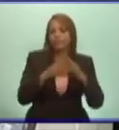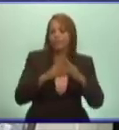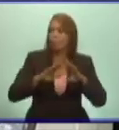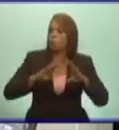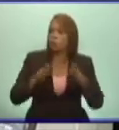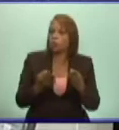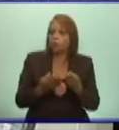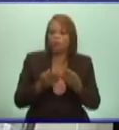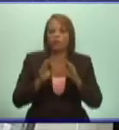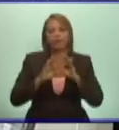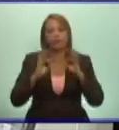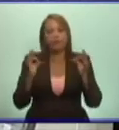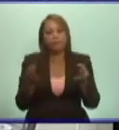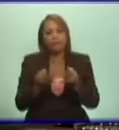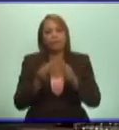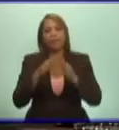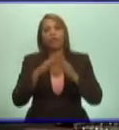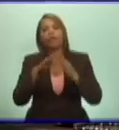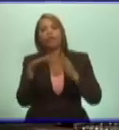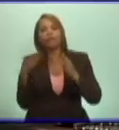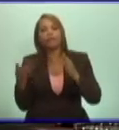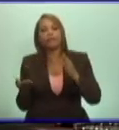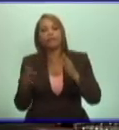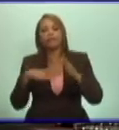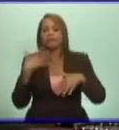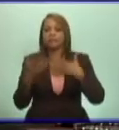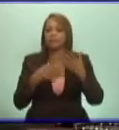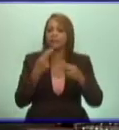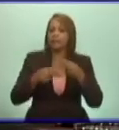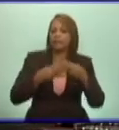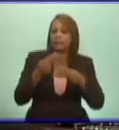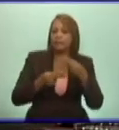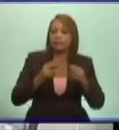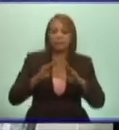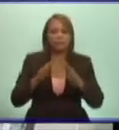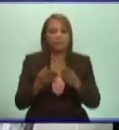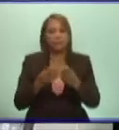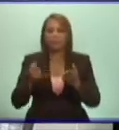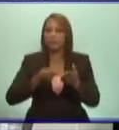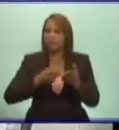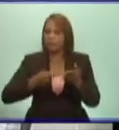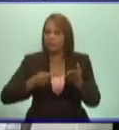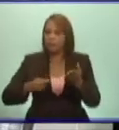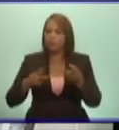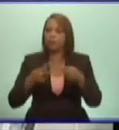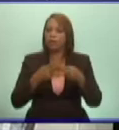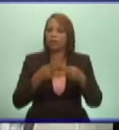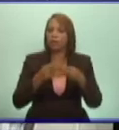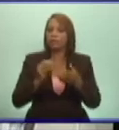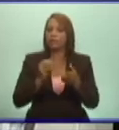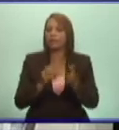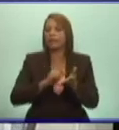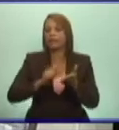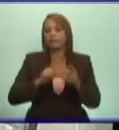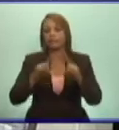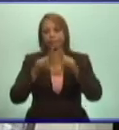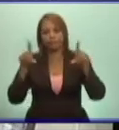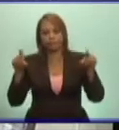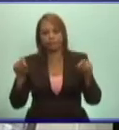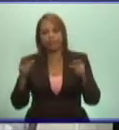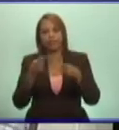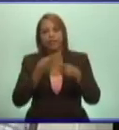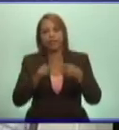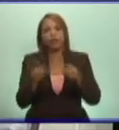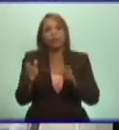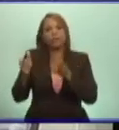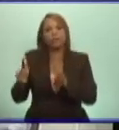familia, los vecinos, las actividades que realizan, etc. De la igual manera, dibujo, recortado y escribir texto. La otra parte